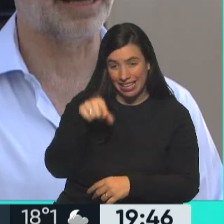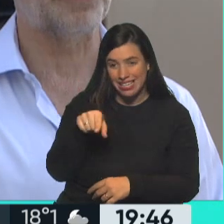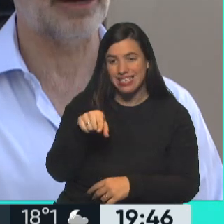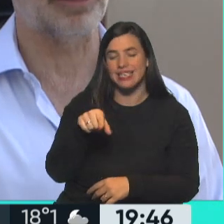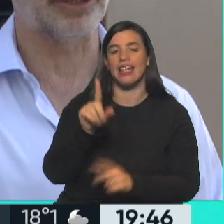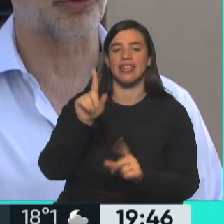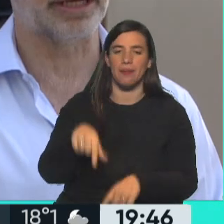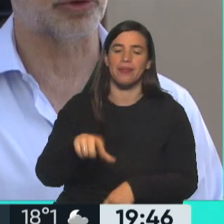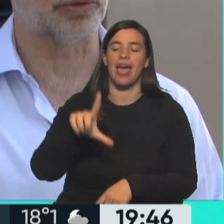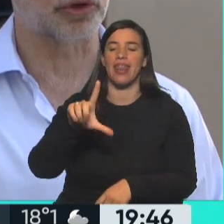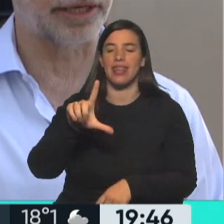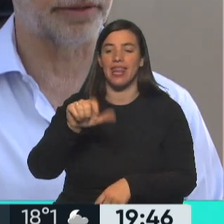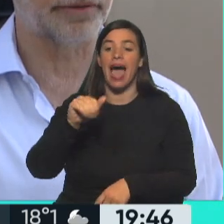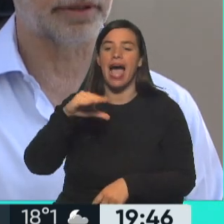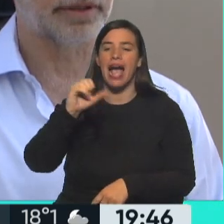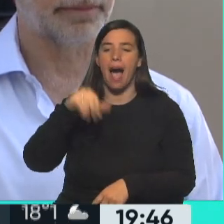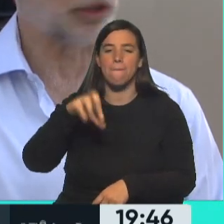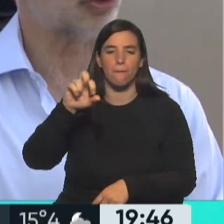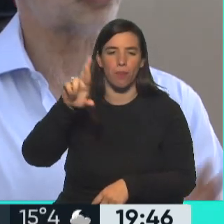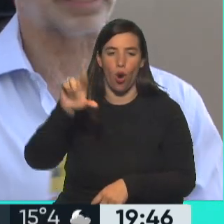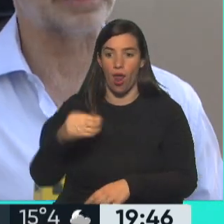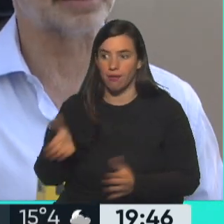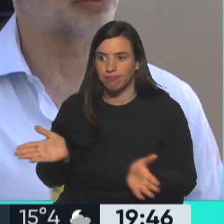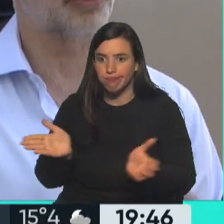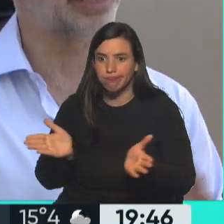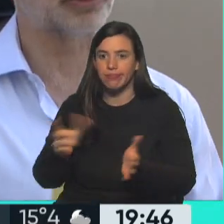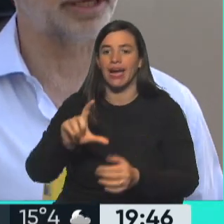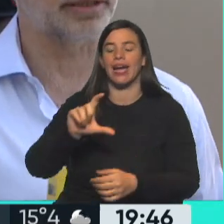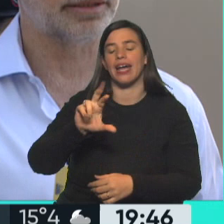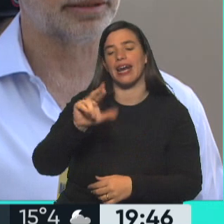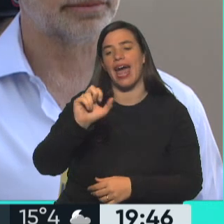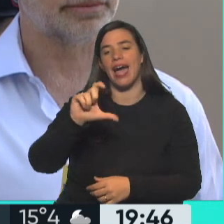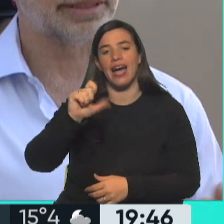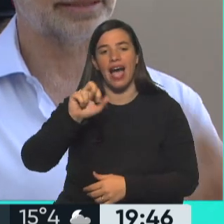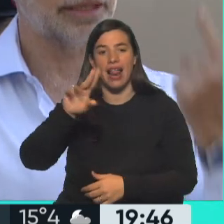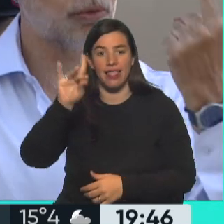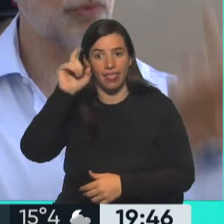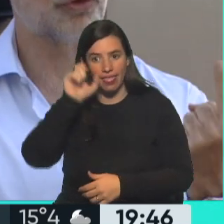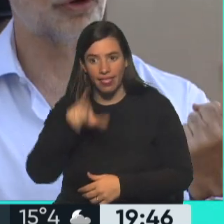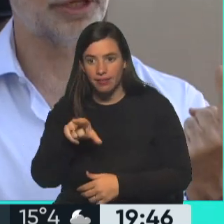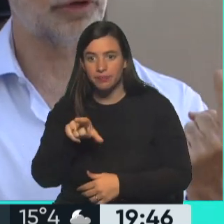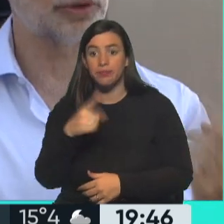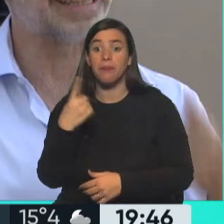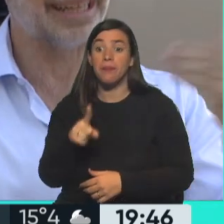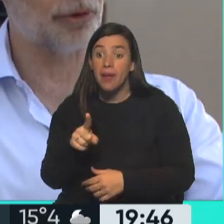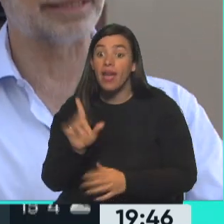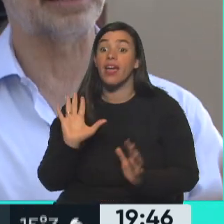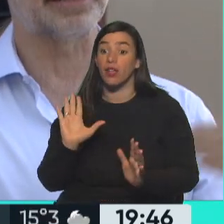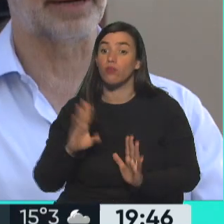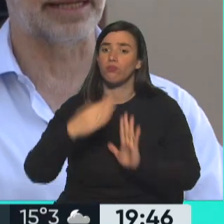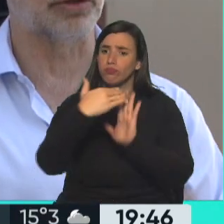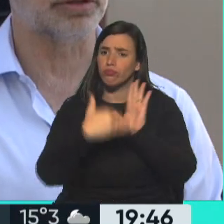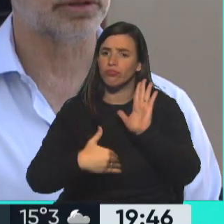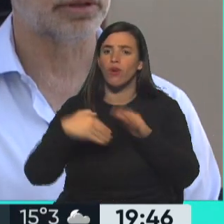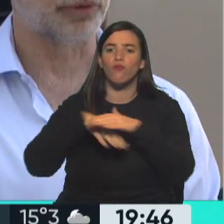Cámpora también está tratando de empujar a Mariano Recalde, que es su candidato en la Ciudad de Buenos Aires, pero sin embargo ya mandaron a imprimir, ya está en